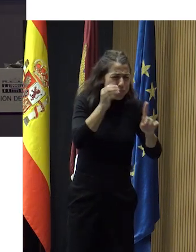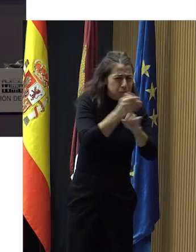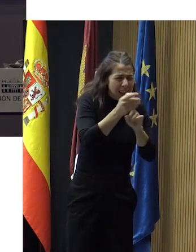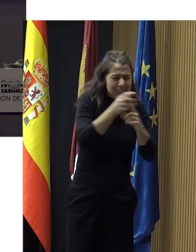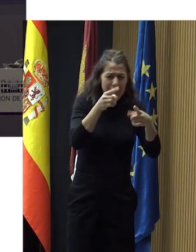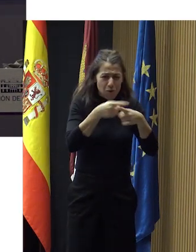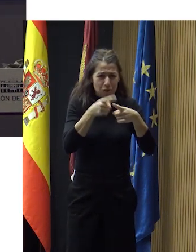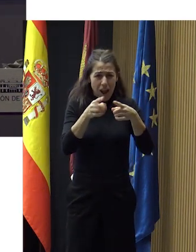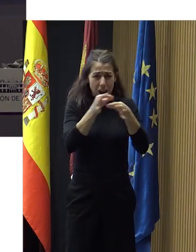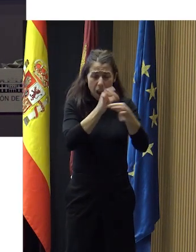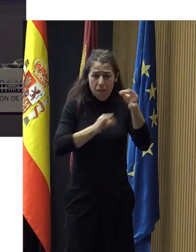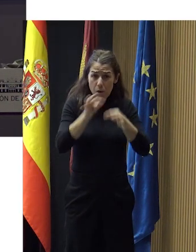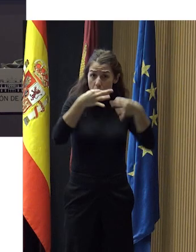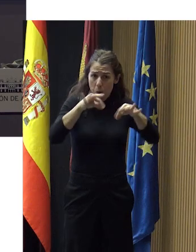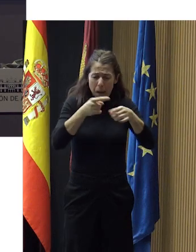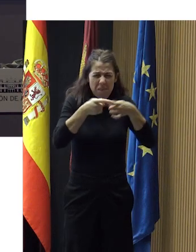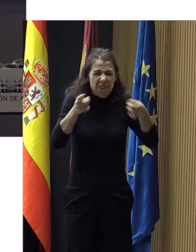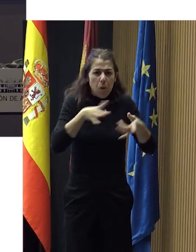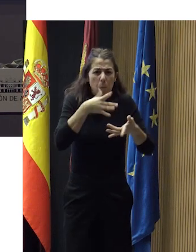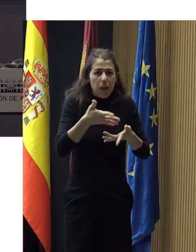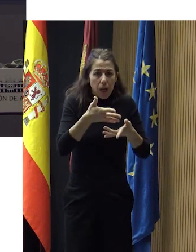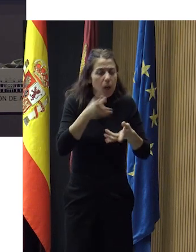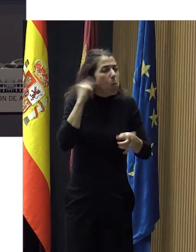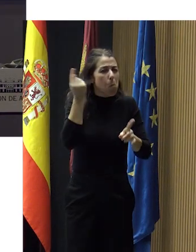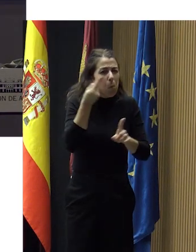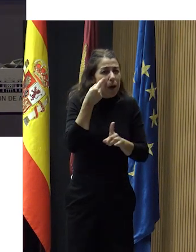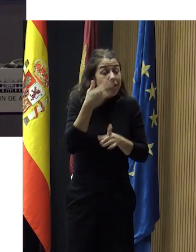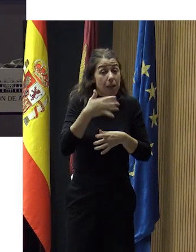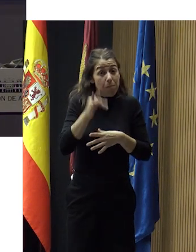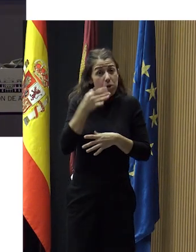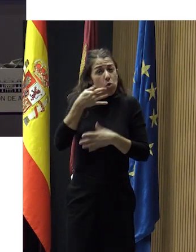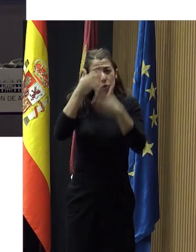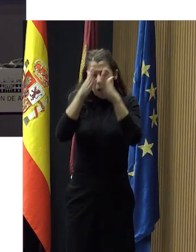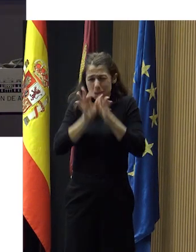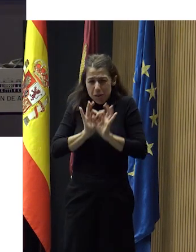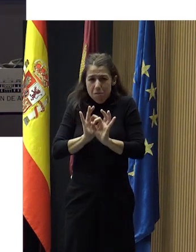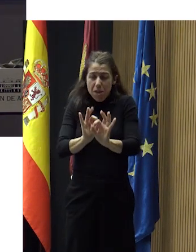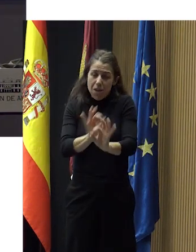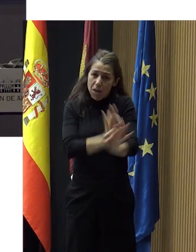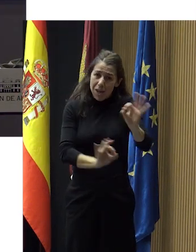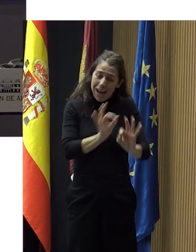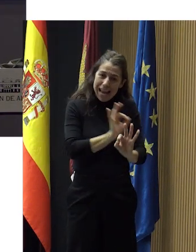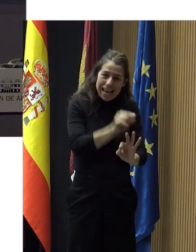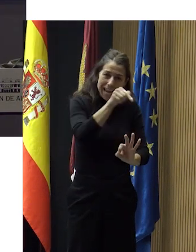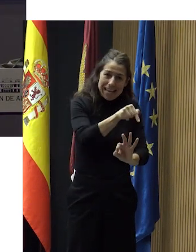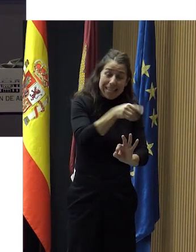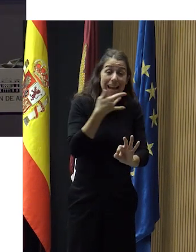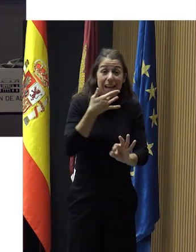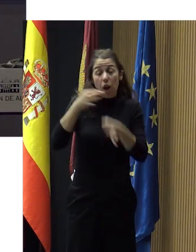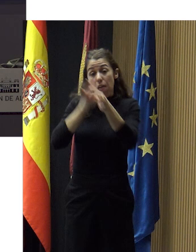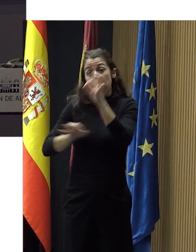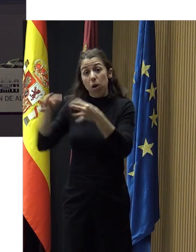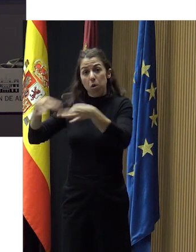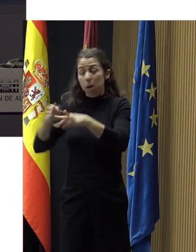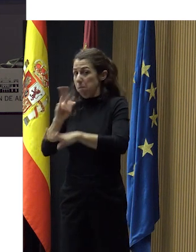ser diferentes a una célula normal, y crear un tratamiento que sea más efectivo contra esa célula y menos tóxico con las células